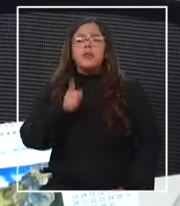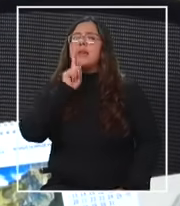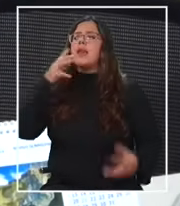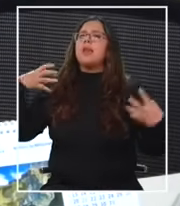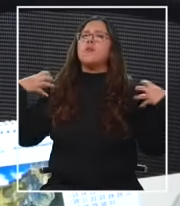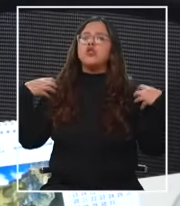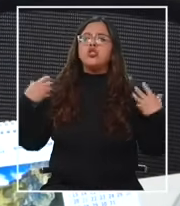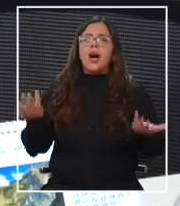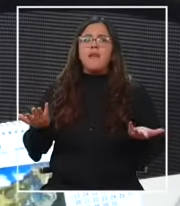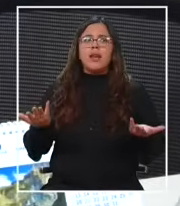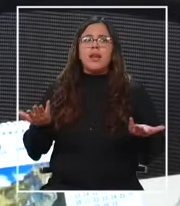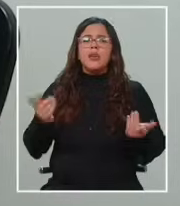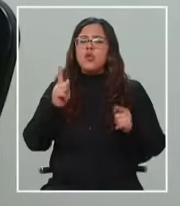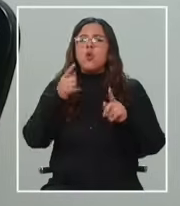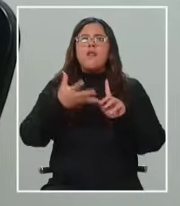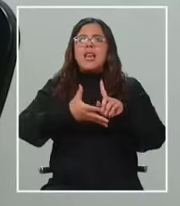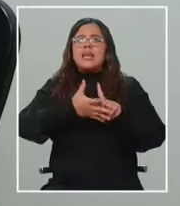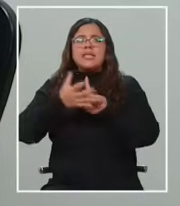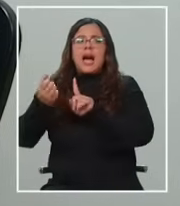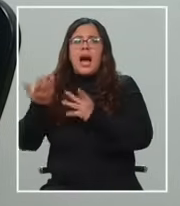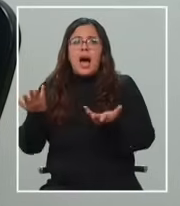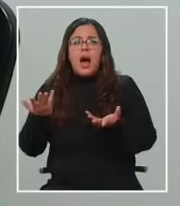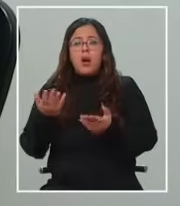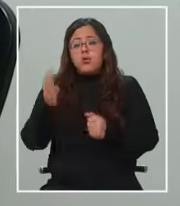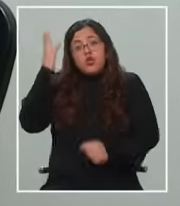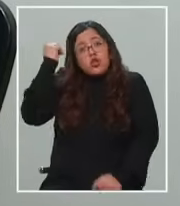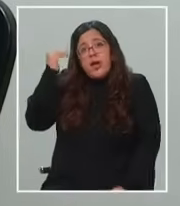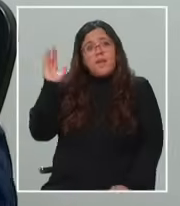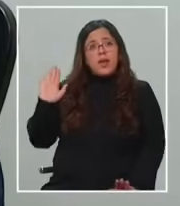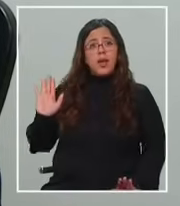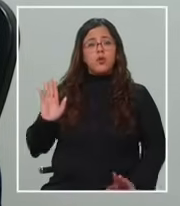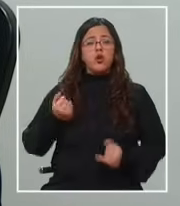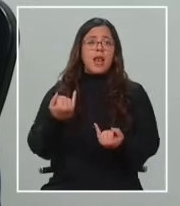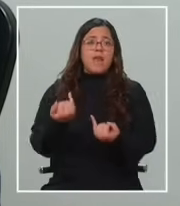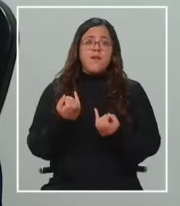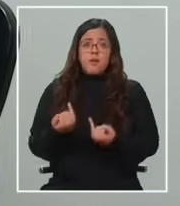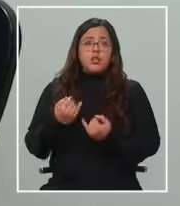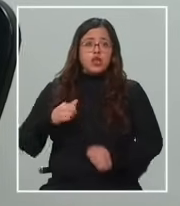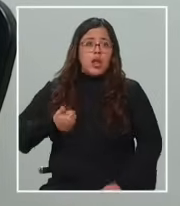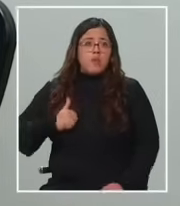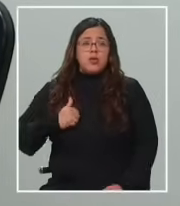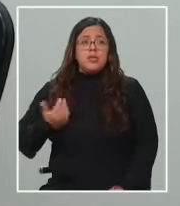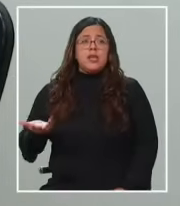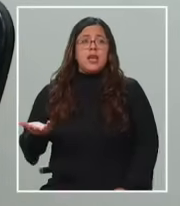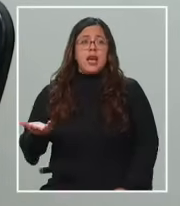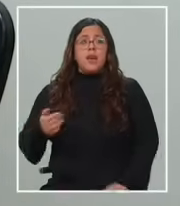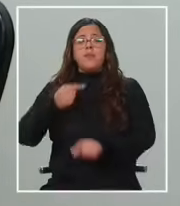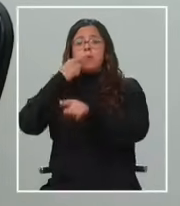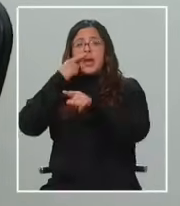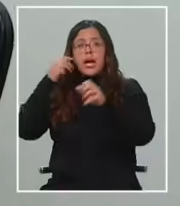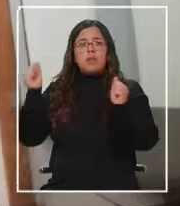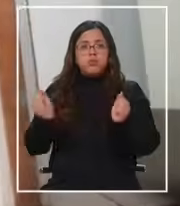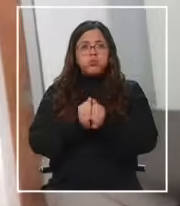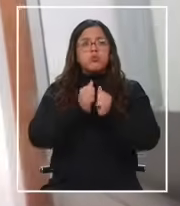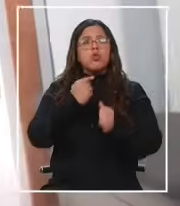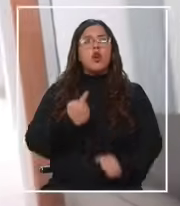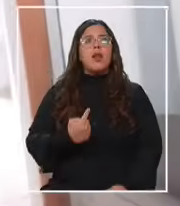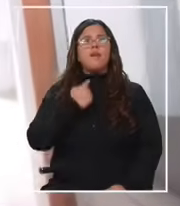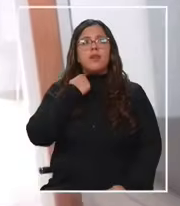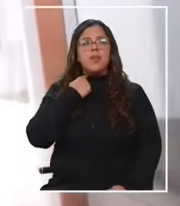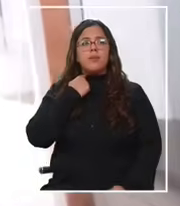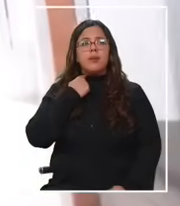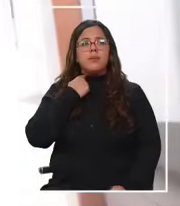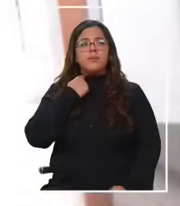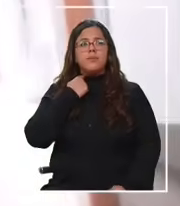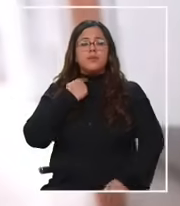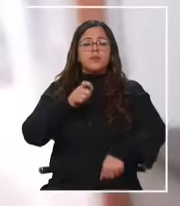delito de acecato. ¿Y quién es responsable de no haberlo sacado de ahí? No teníamos conocimiento, a través de los informes que nos entregaba la policía, de que él estaba con la víctima. Hubo